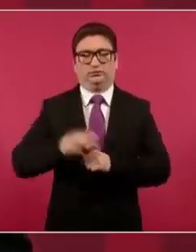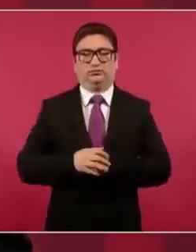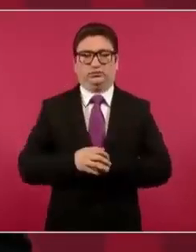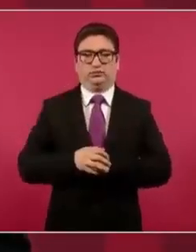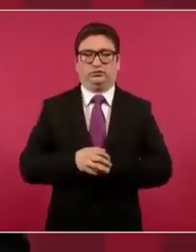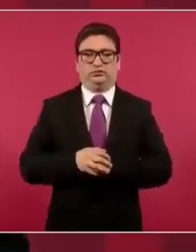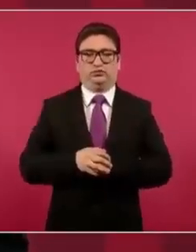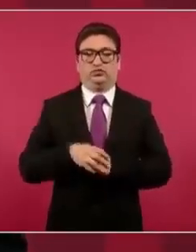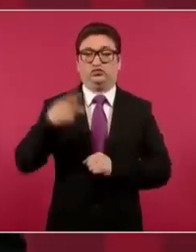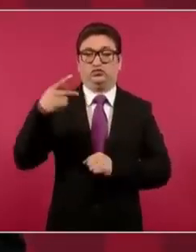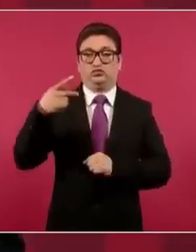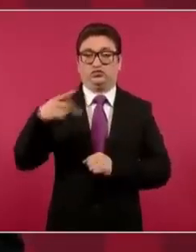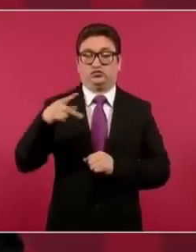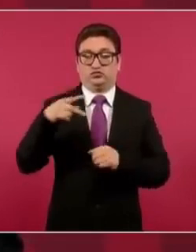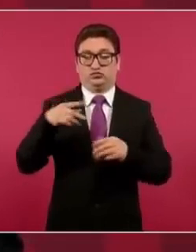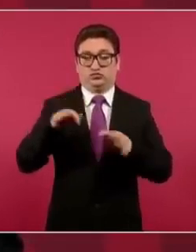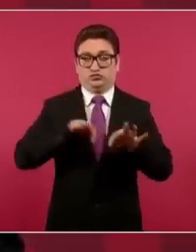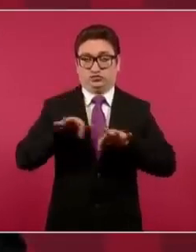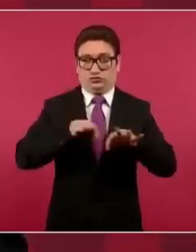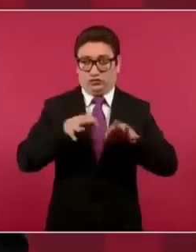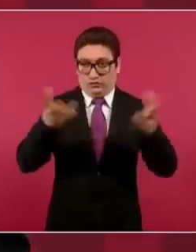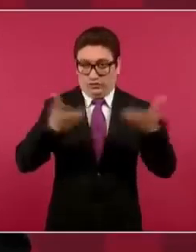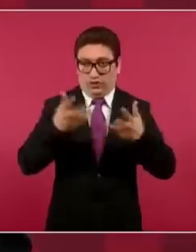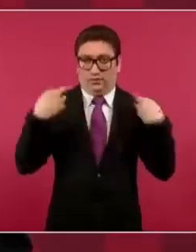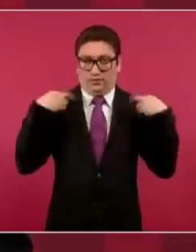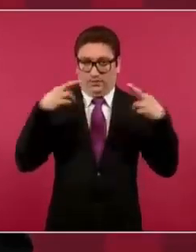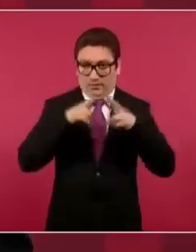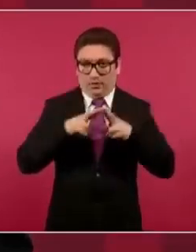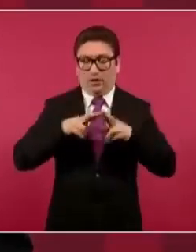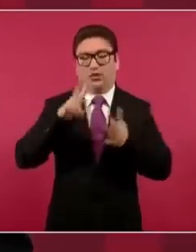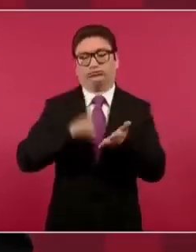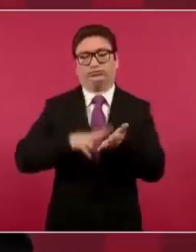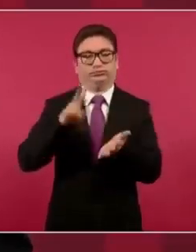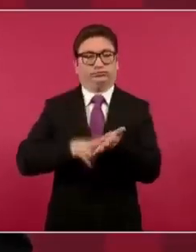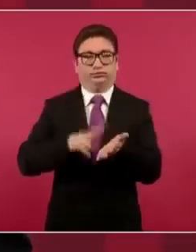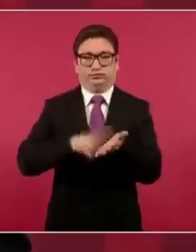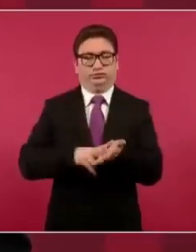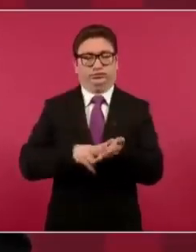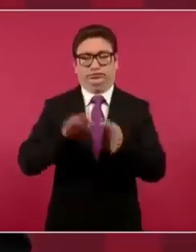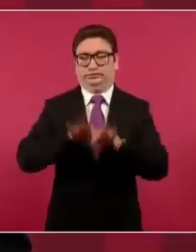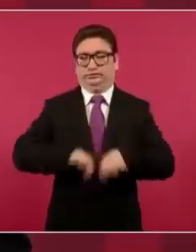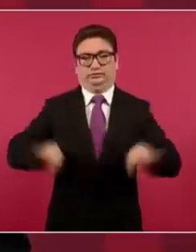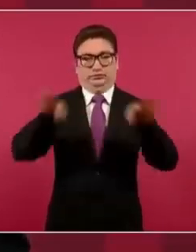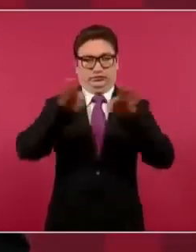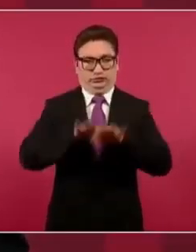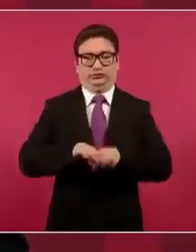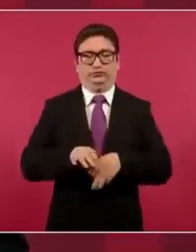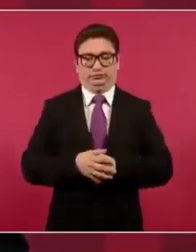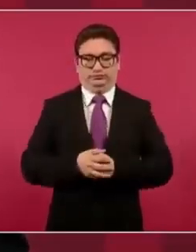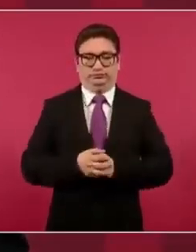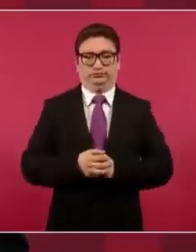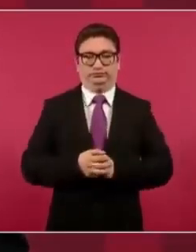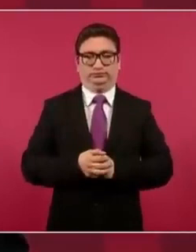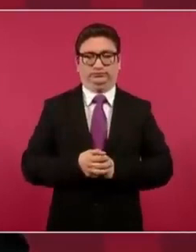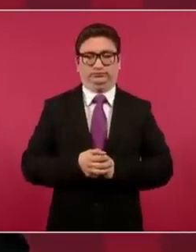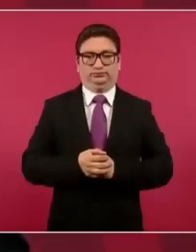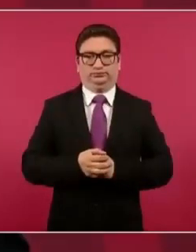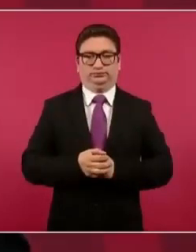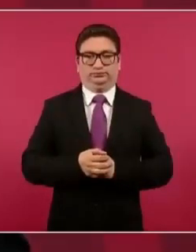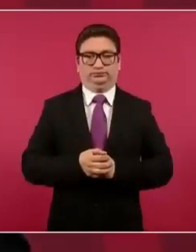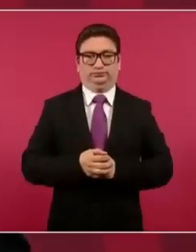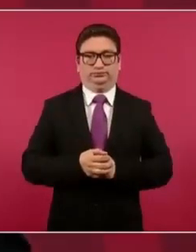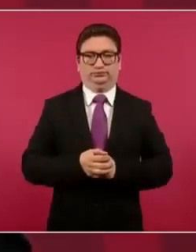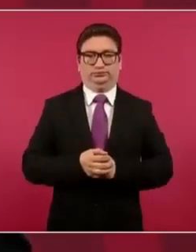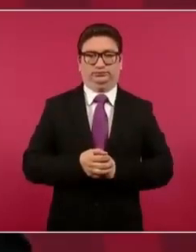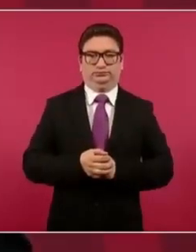valorar su importancia, ¿no? Lo que son nuestros maestros, lo que han sido nuestros maestros.